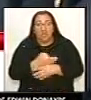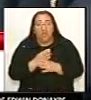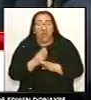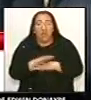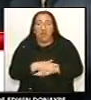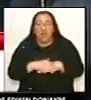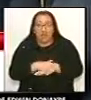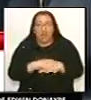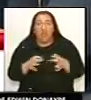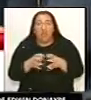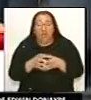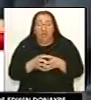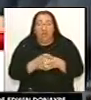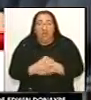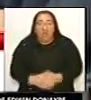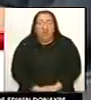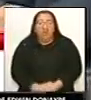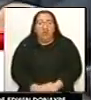gestión,